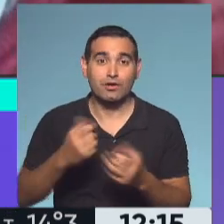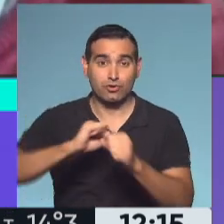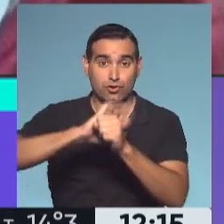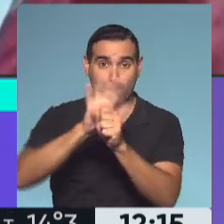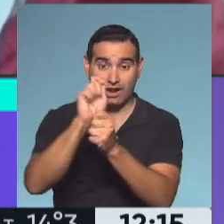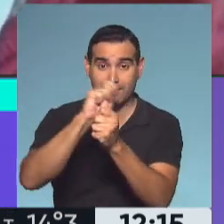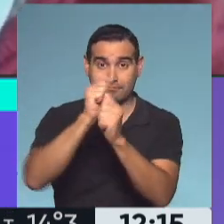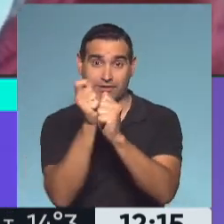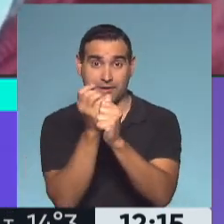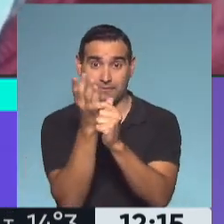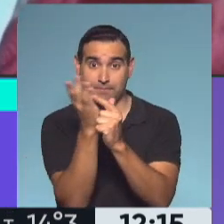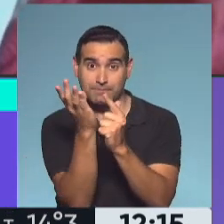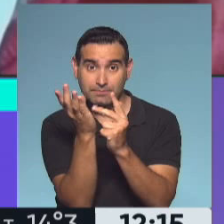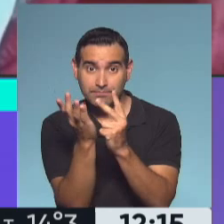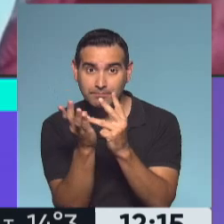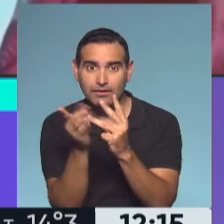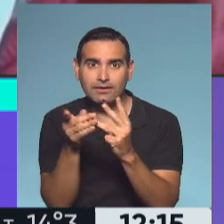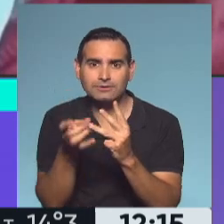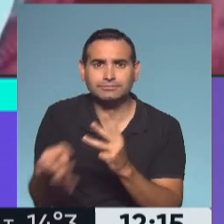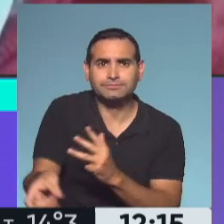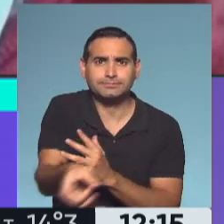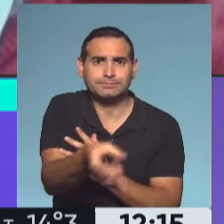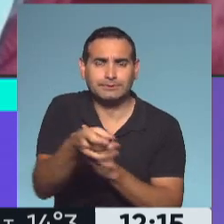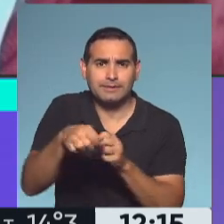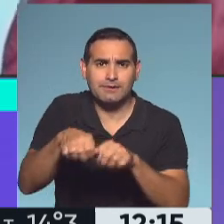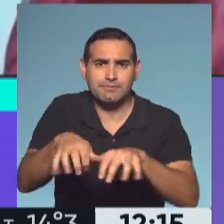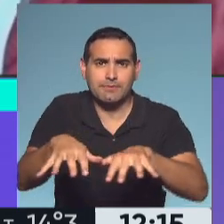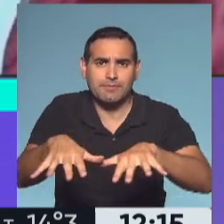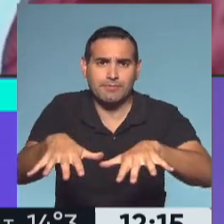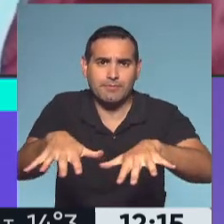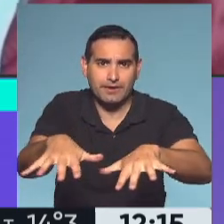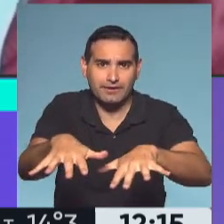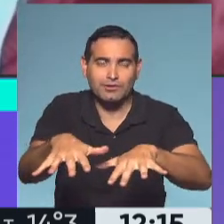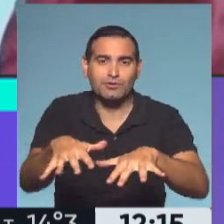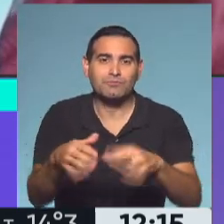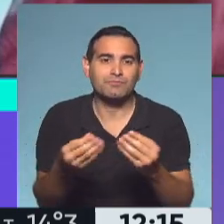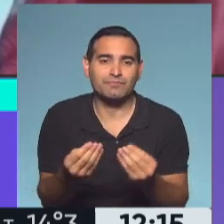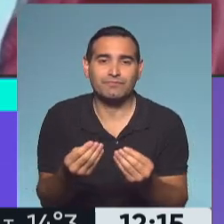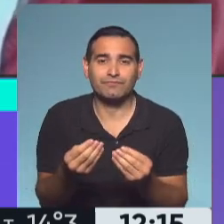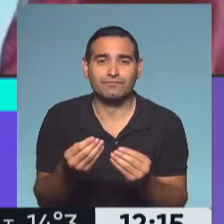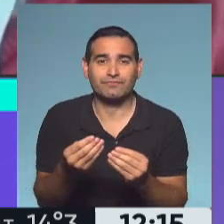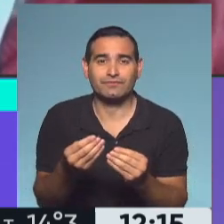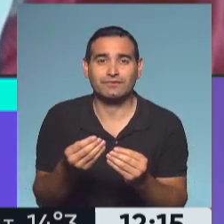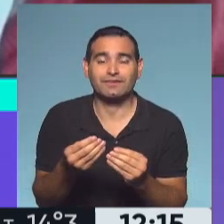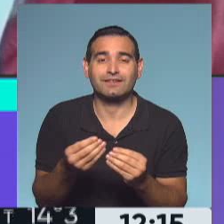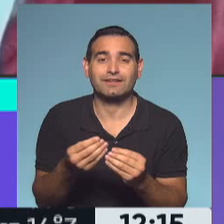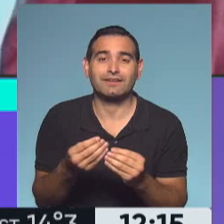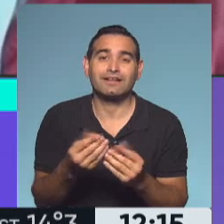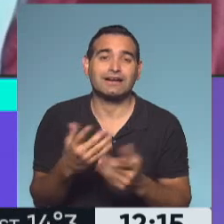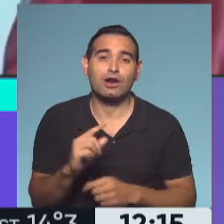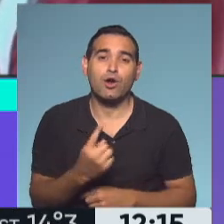variante pueda establecer una diseminación, una transmisión comunitaria, hacen falta más